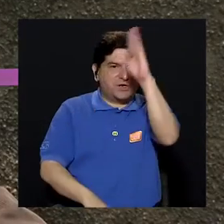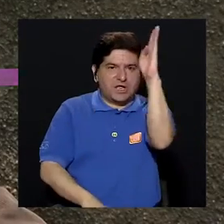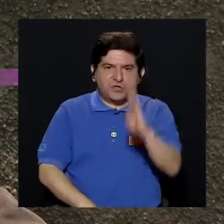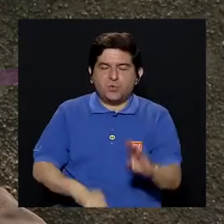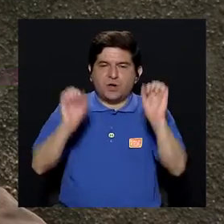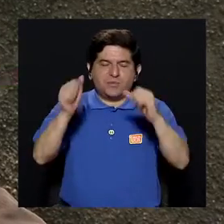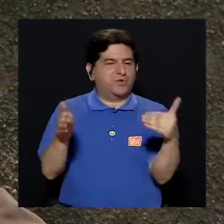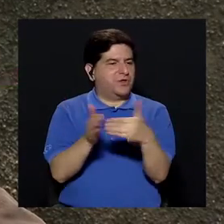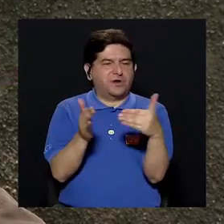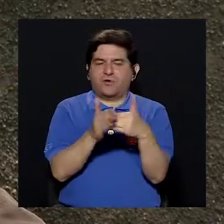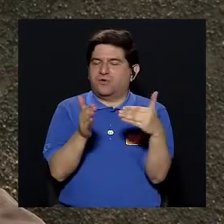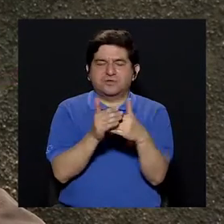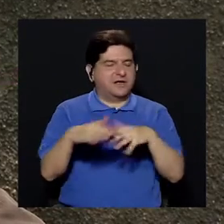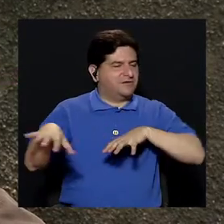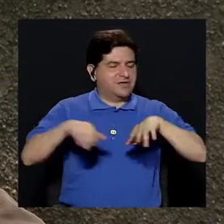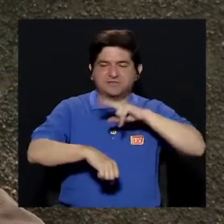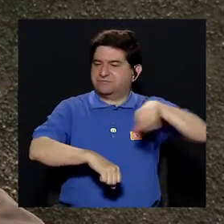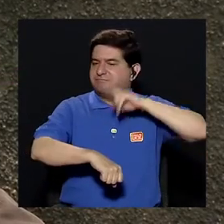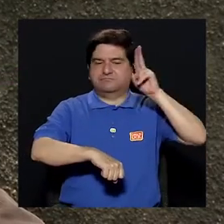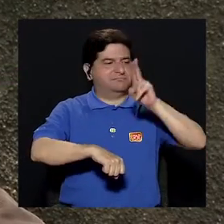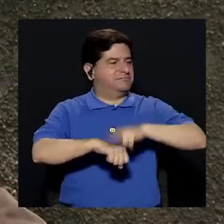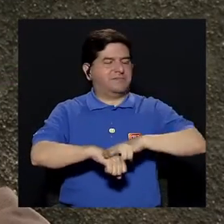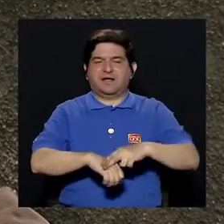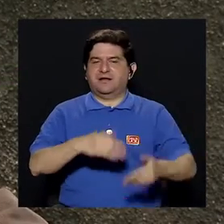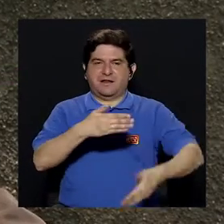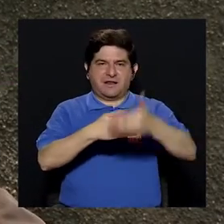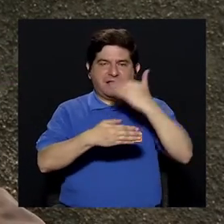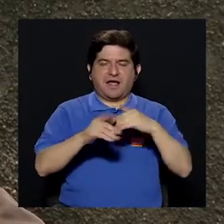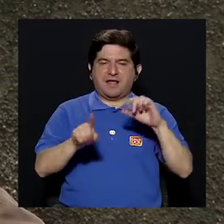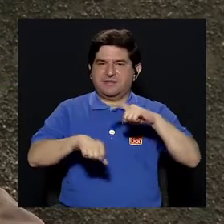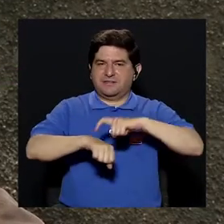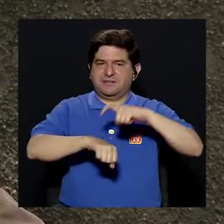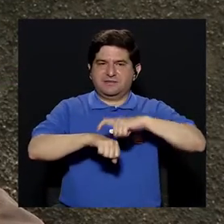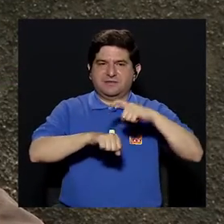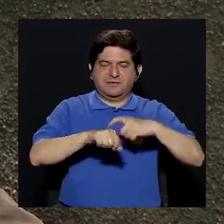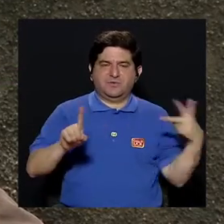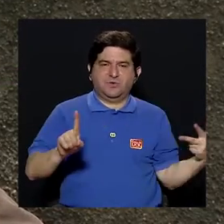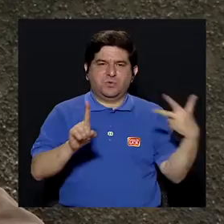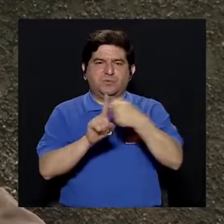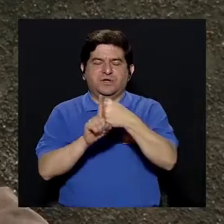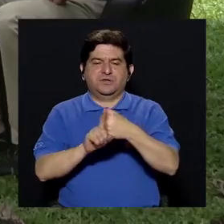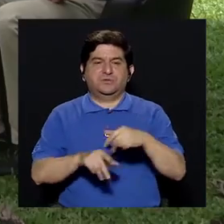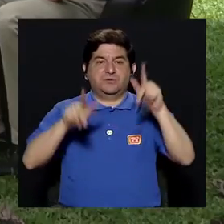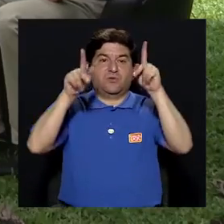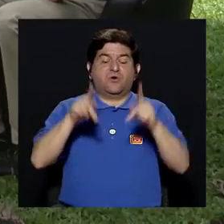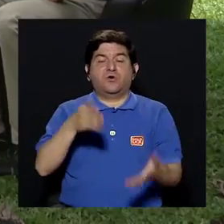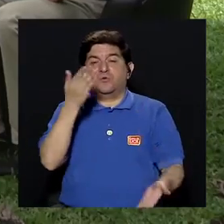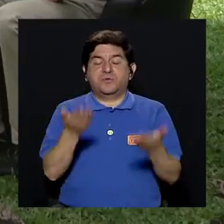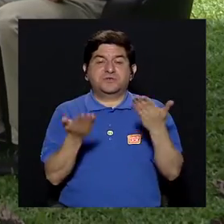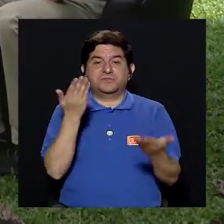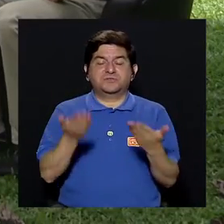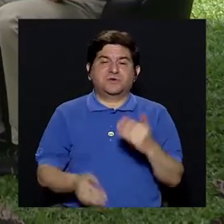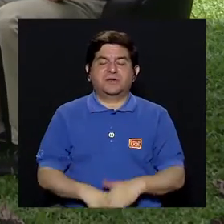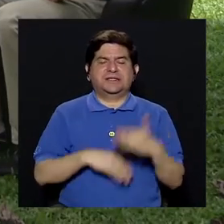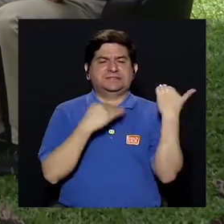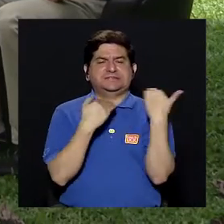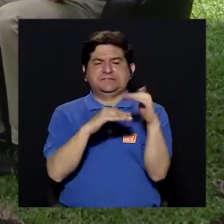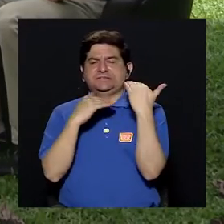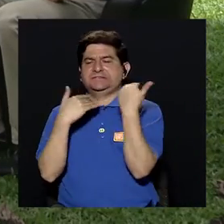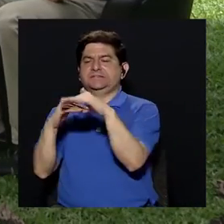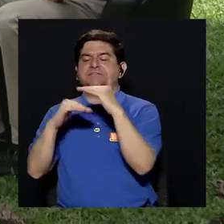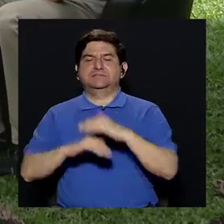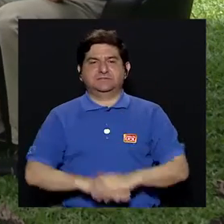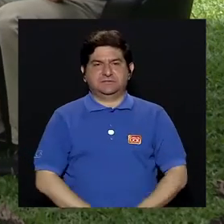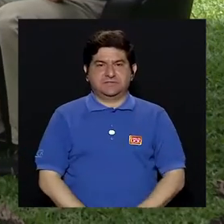se van a poder reincorporar a sus actividades normales al día antes del accidente, por ejemplo, o muchas lo van a poder hacer sumamente